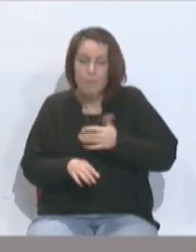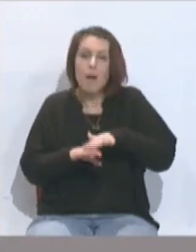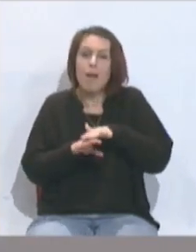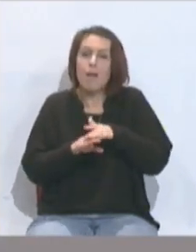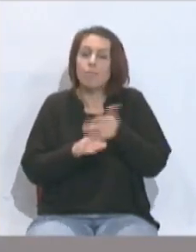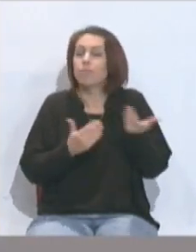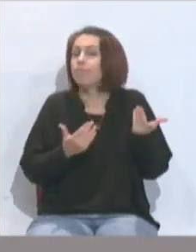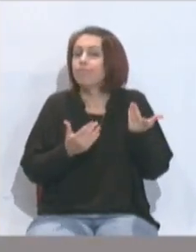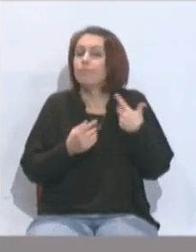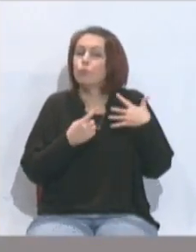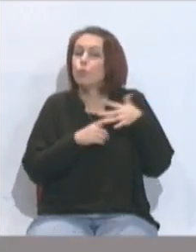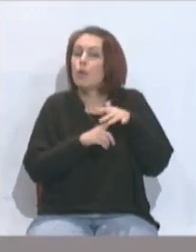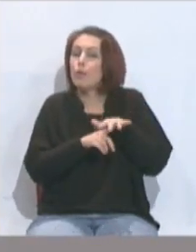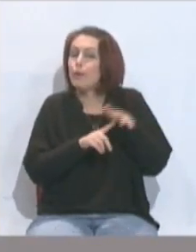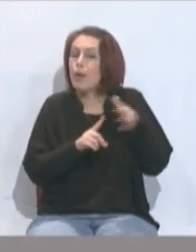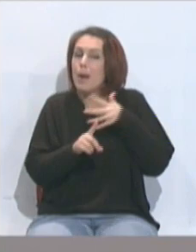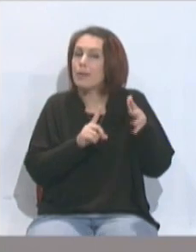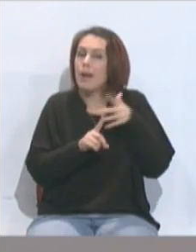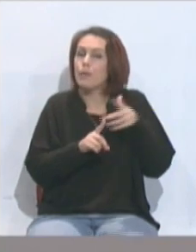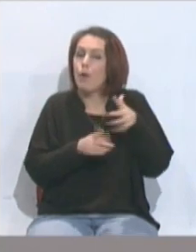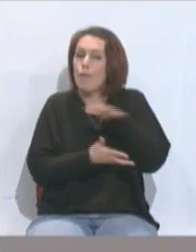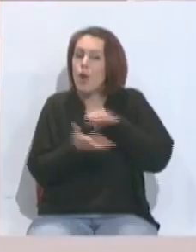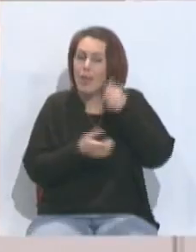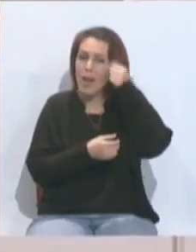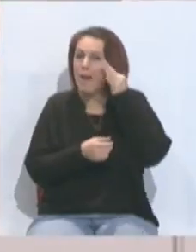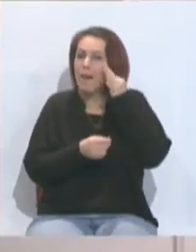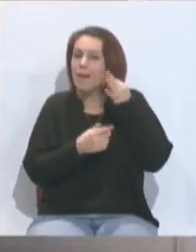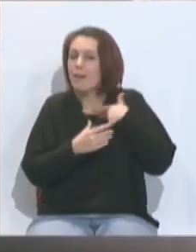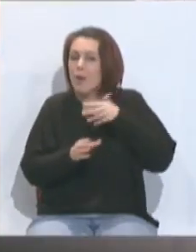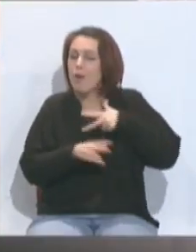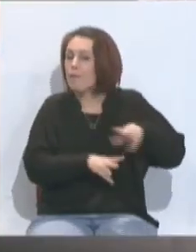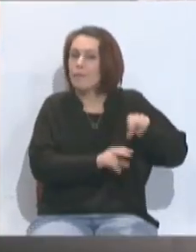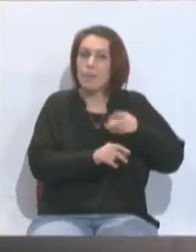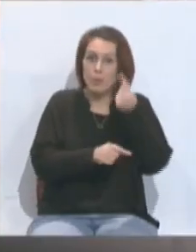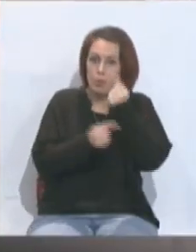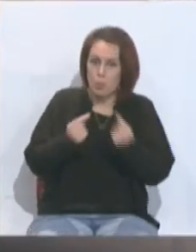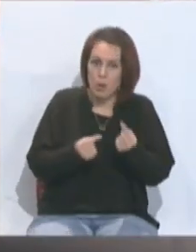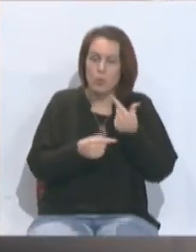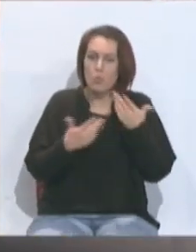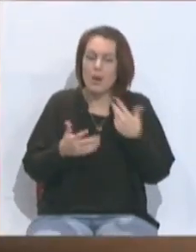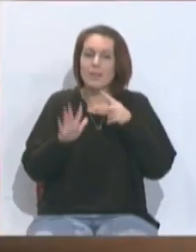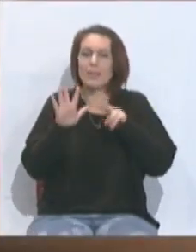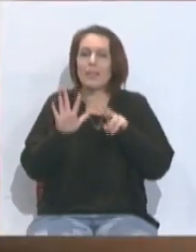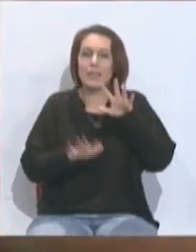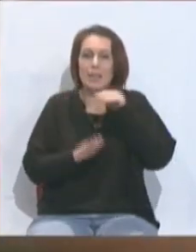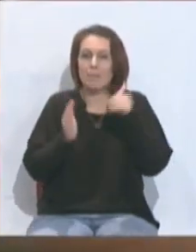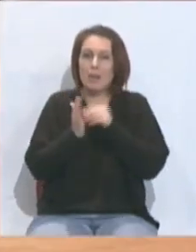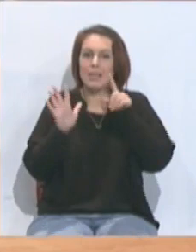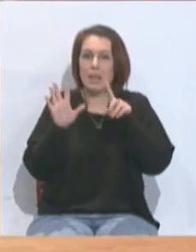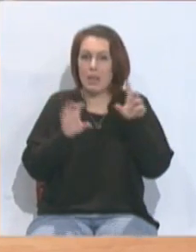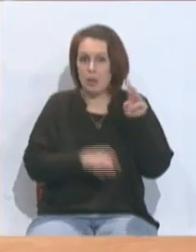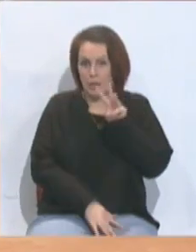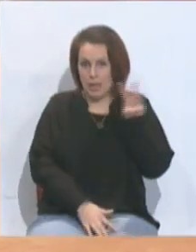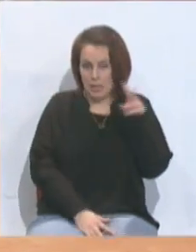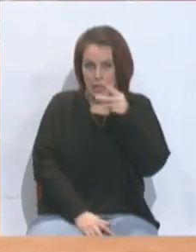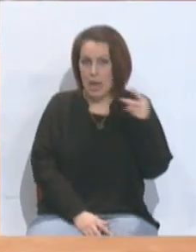para salir de situaciones de maltrato y violencia de género. El presupuesto para este programa asciende a